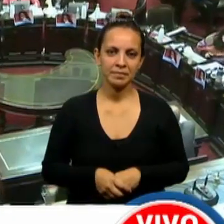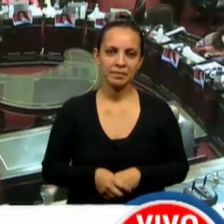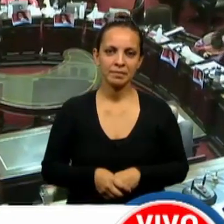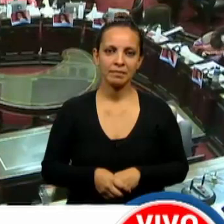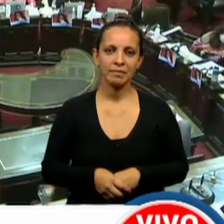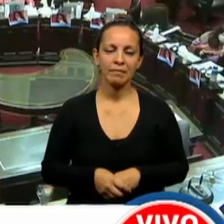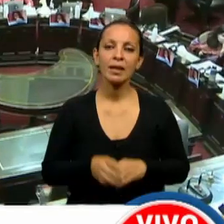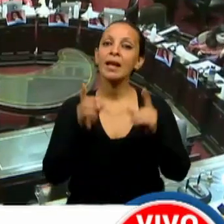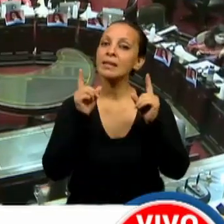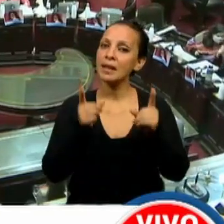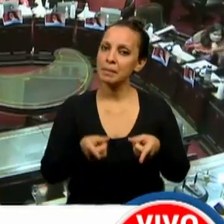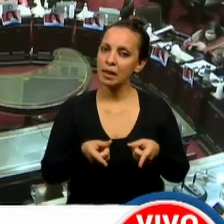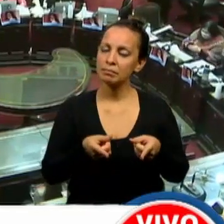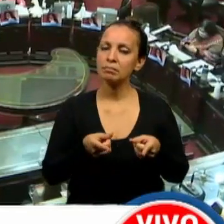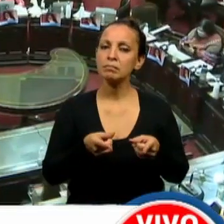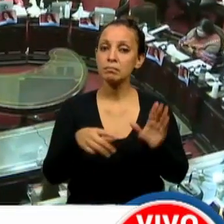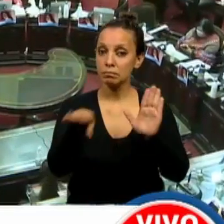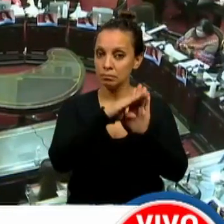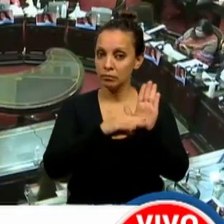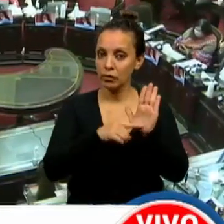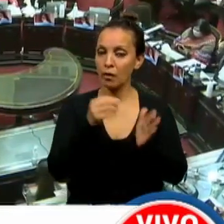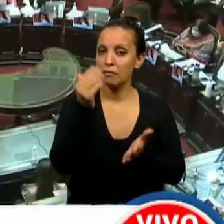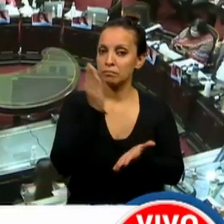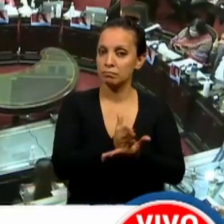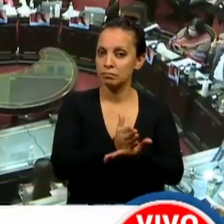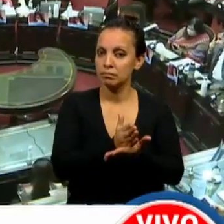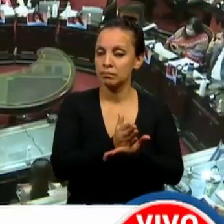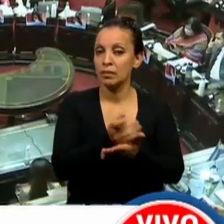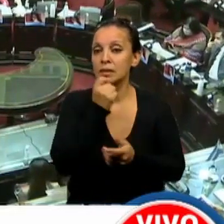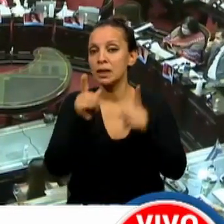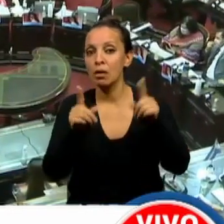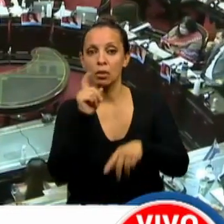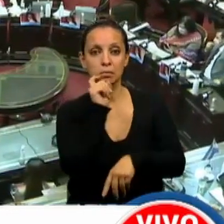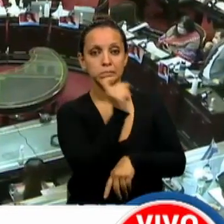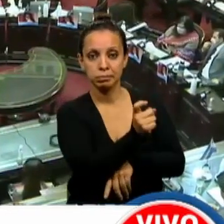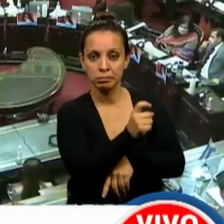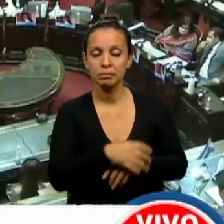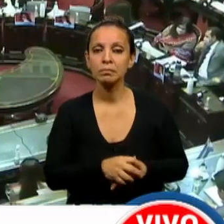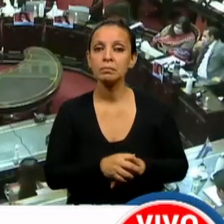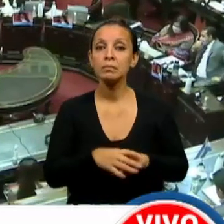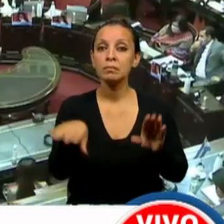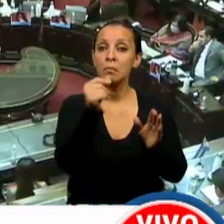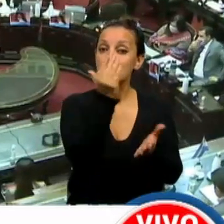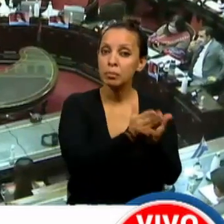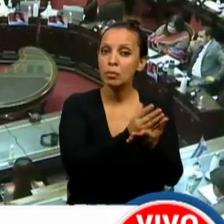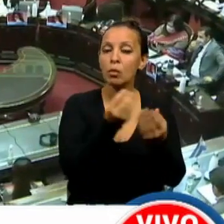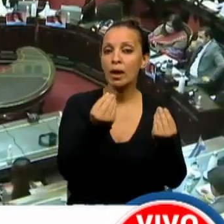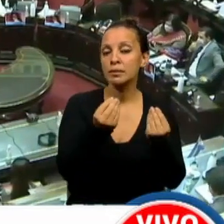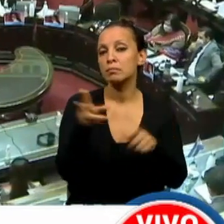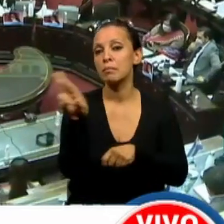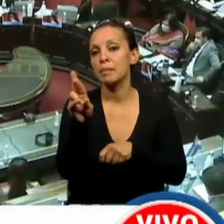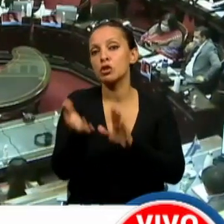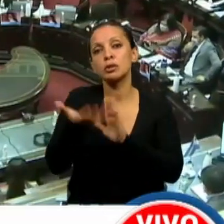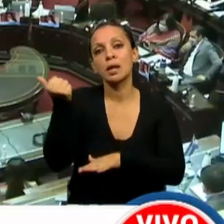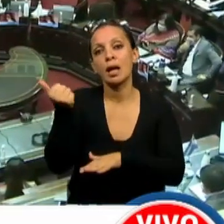Se establecen también sanciones por infracciones a las normas. Las mismas pueden ser inhabilitaciones